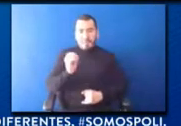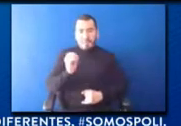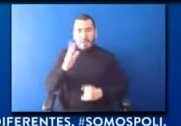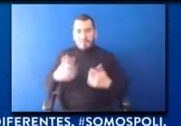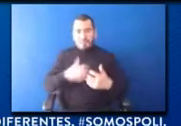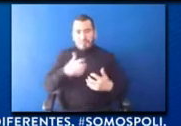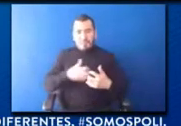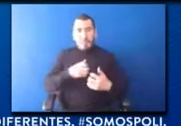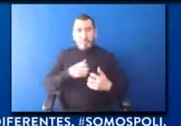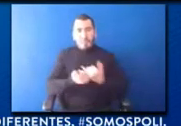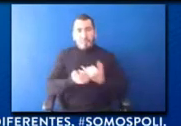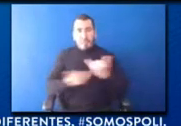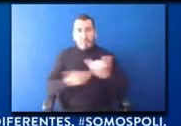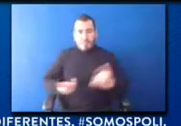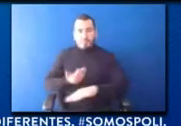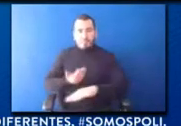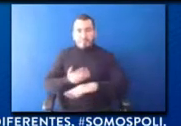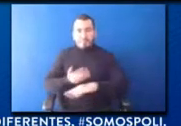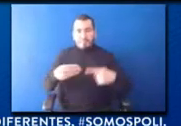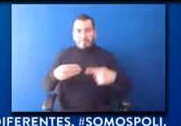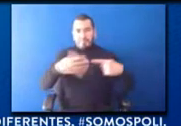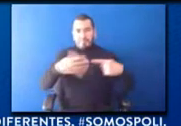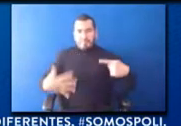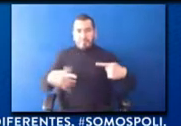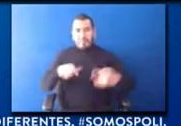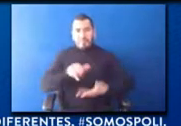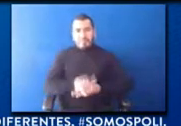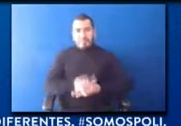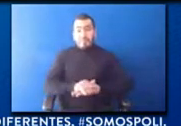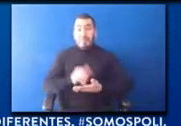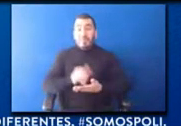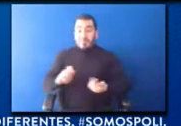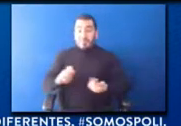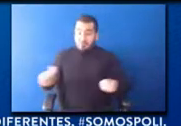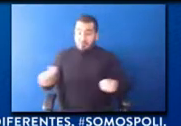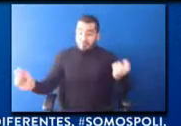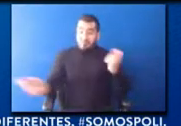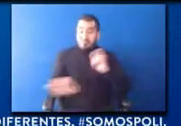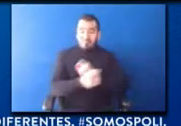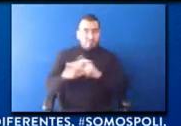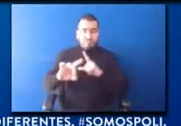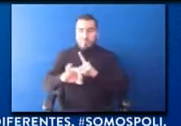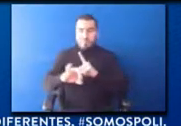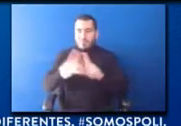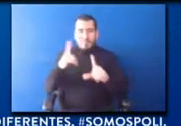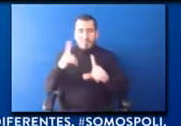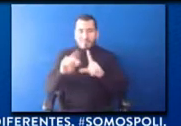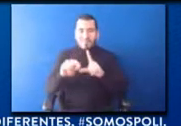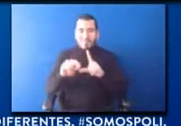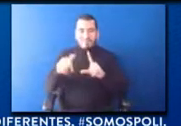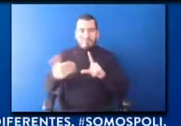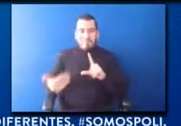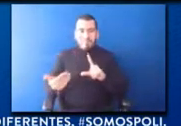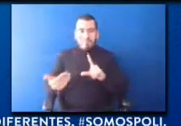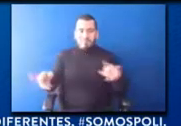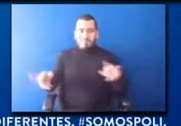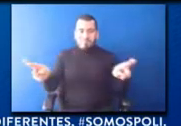que están aquí planteados. Toda esta transformación digital, y cierro entonces con una conclusión muy importante.